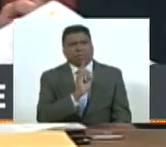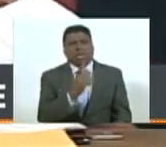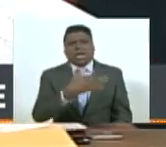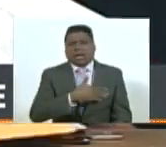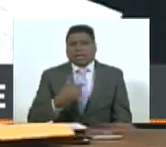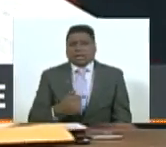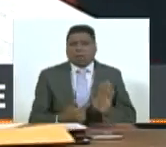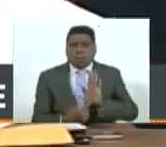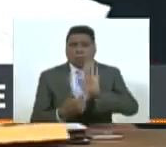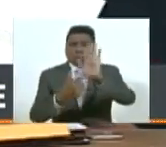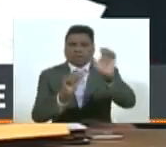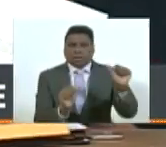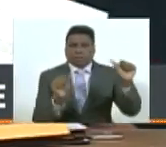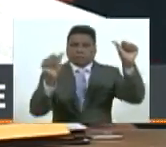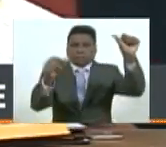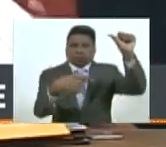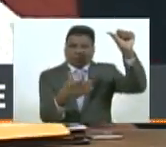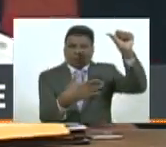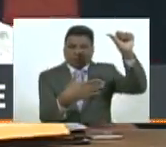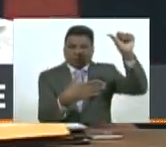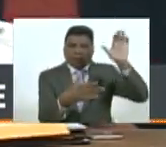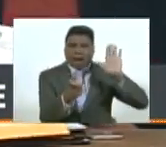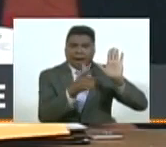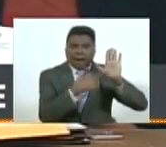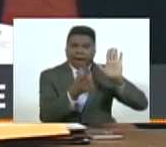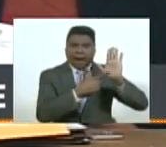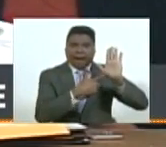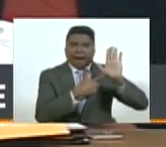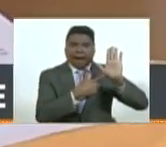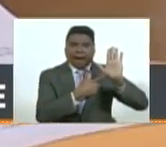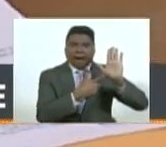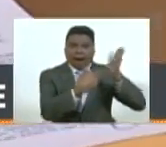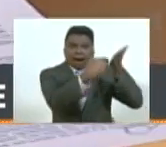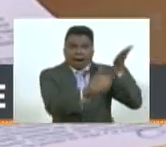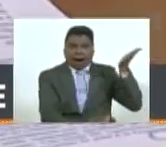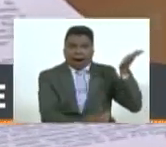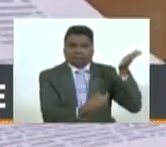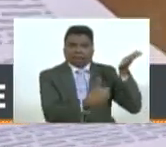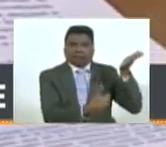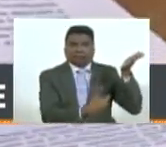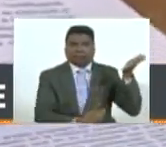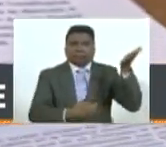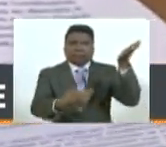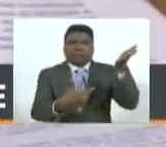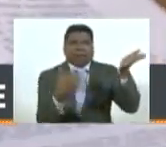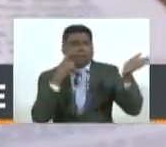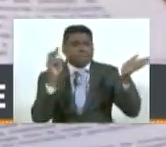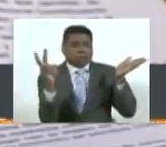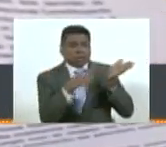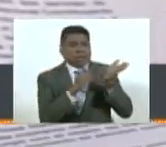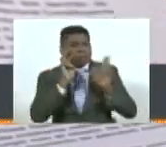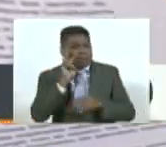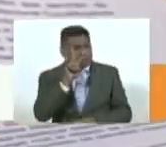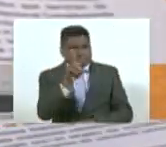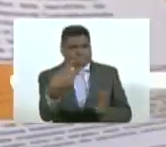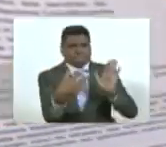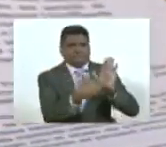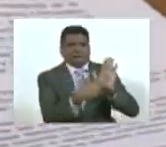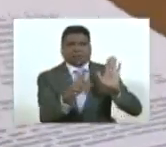mostrar la carta de la fiscal general que reposa en nuestro despacho. Como se puede observar,